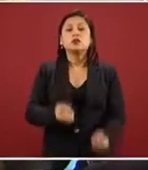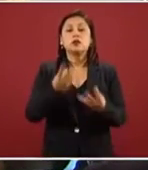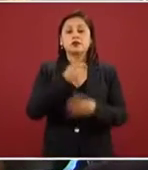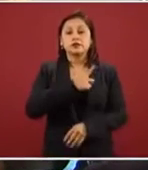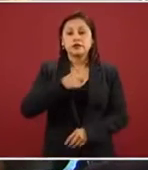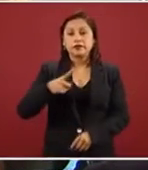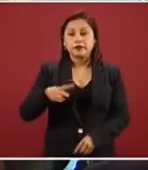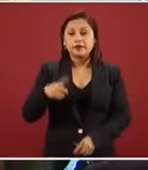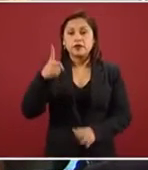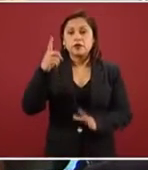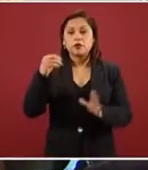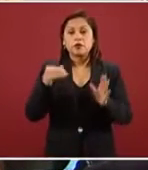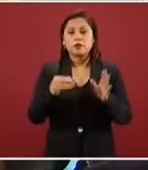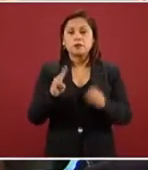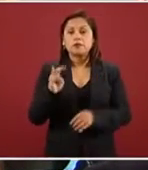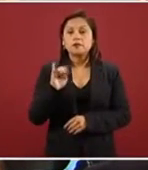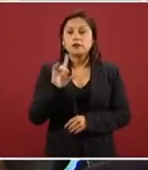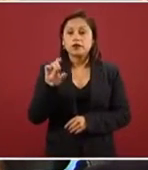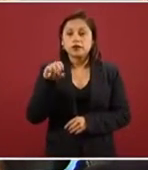1.700.000.